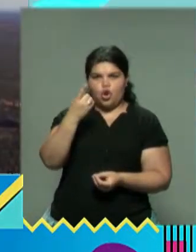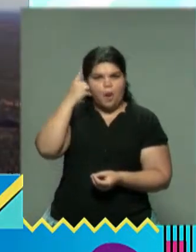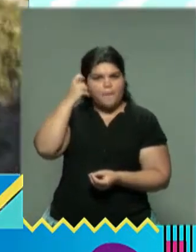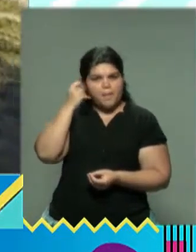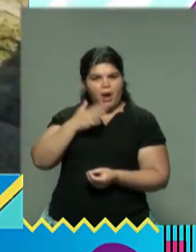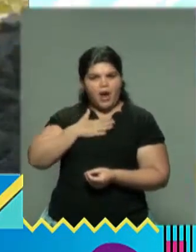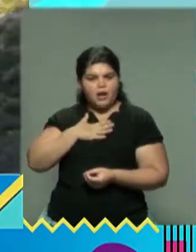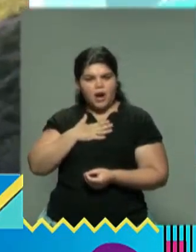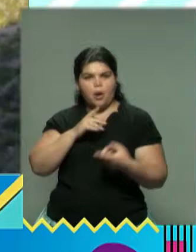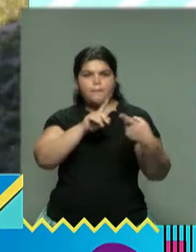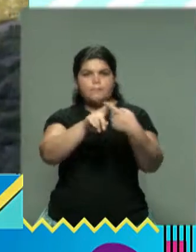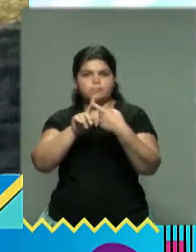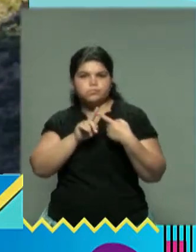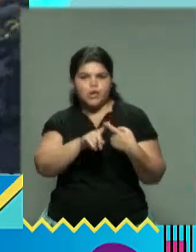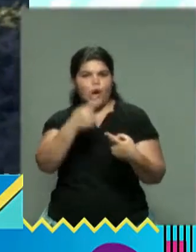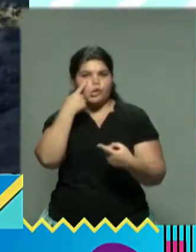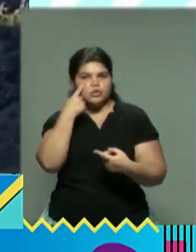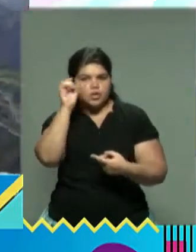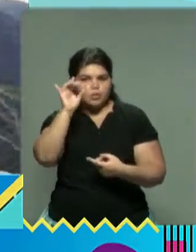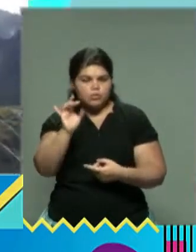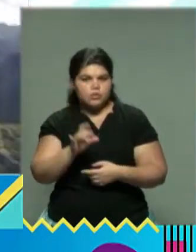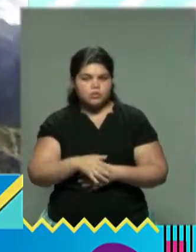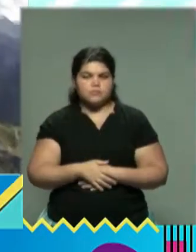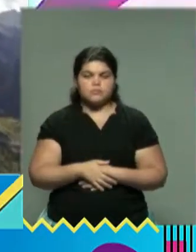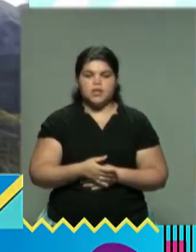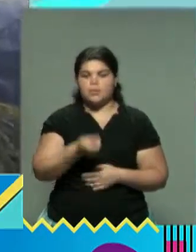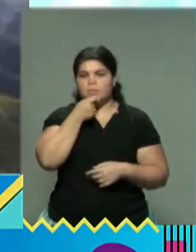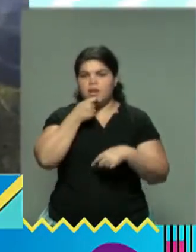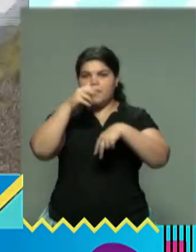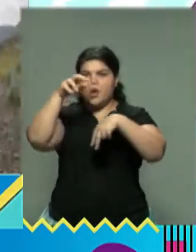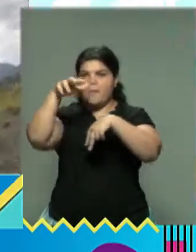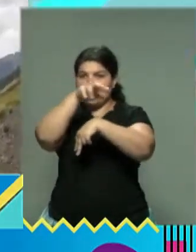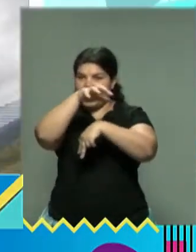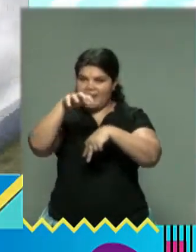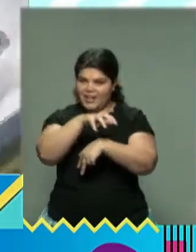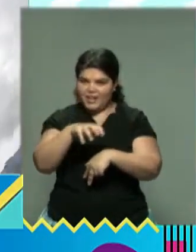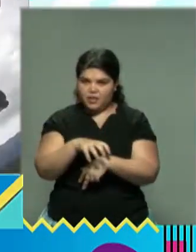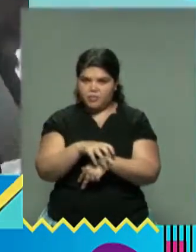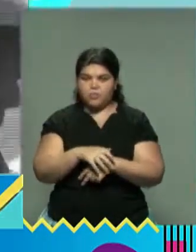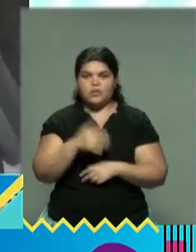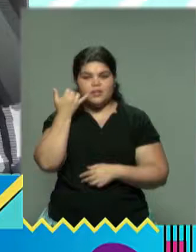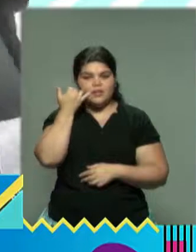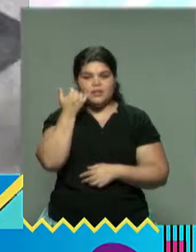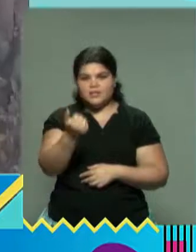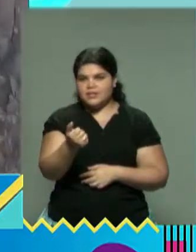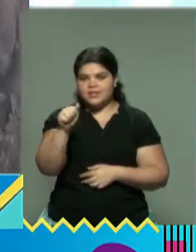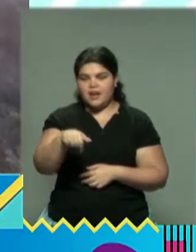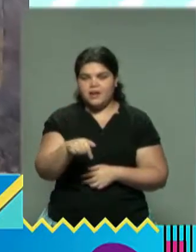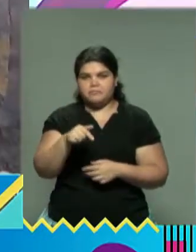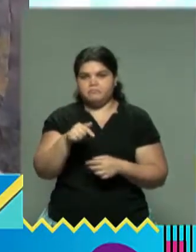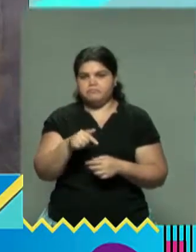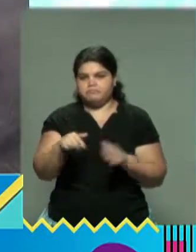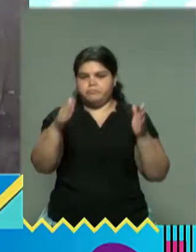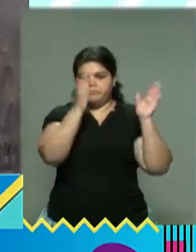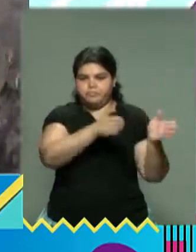un conocido? Bueno, no sé, en el paracaidismo, por ejemplo, está muy ya estructurado. O sea, hay cursos que se dan en